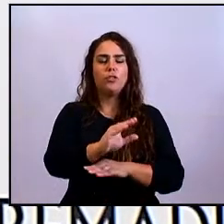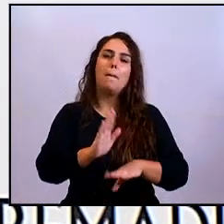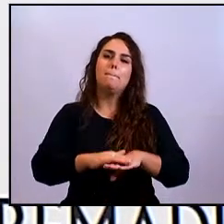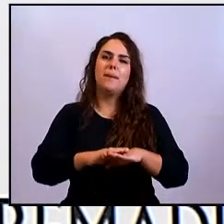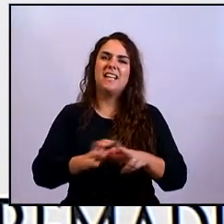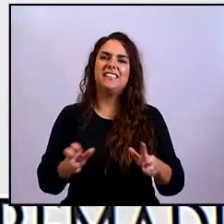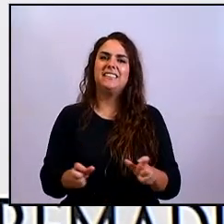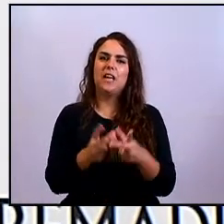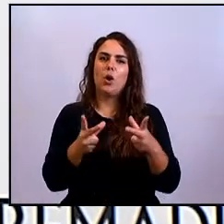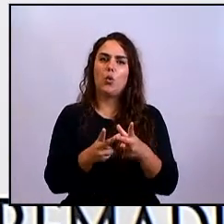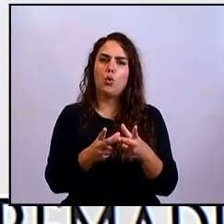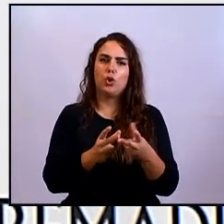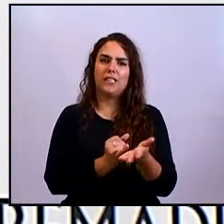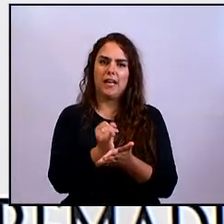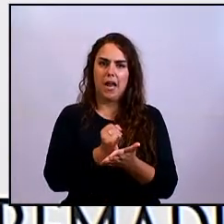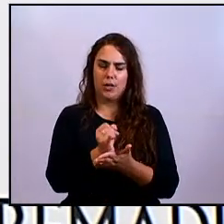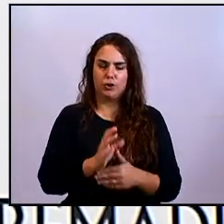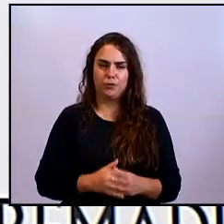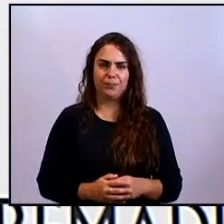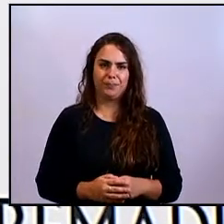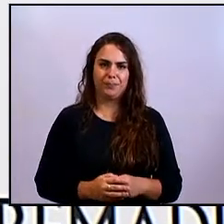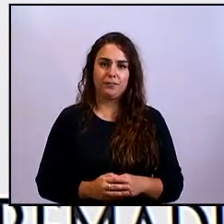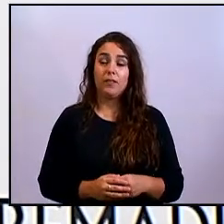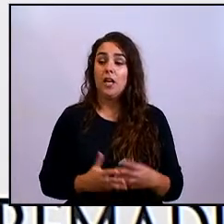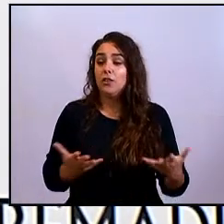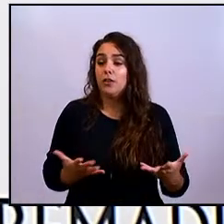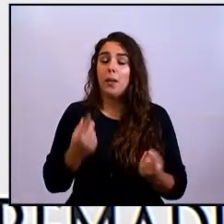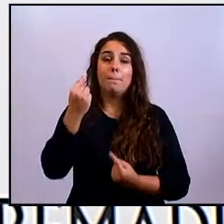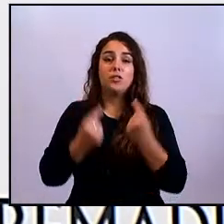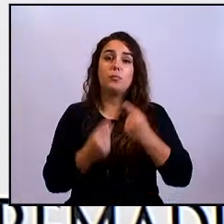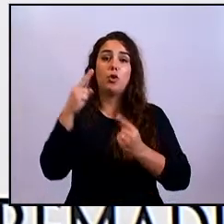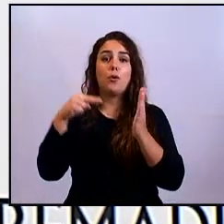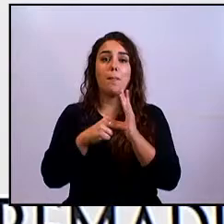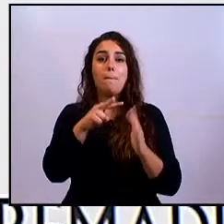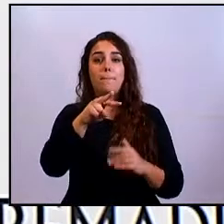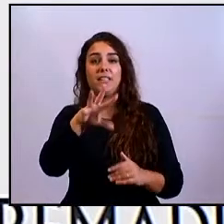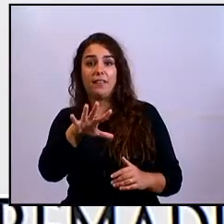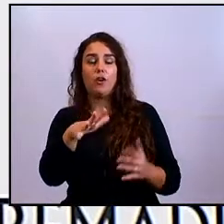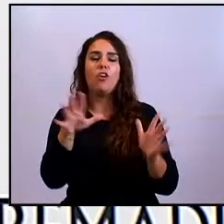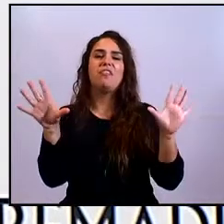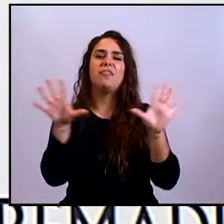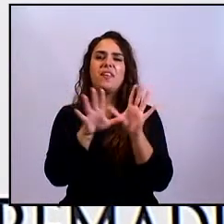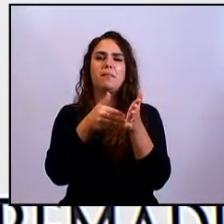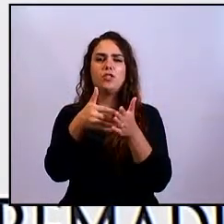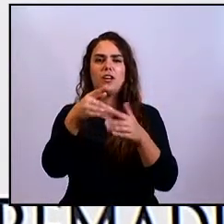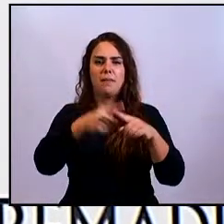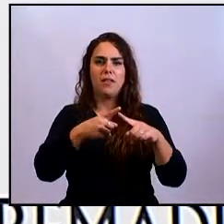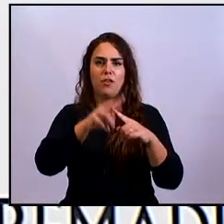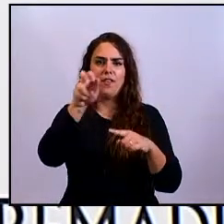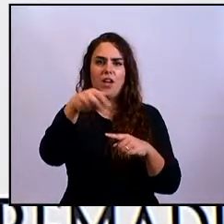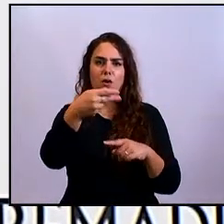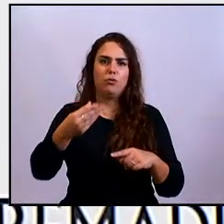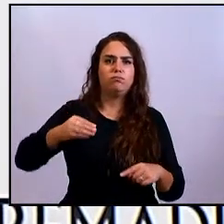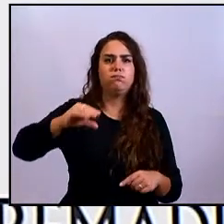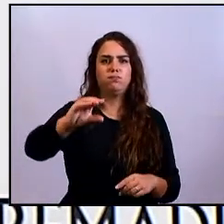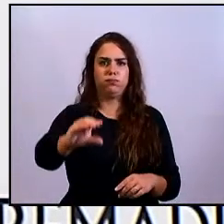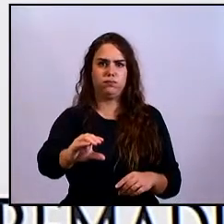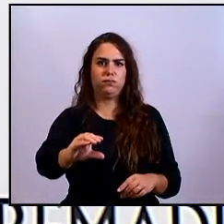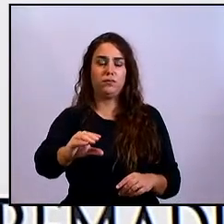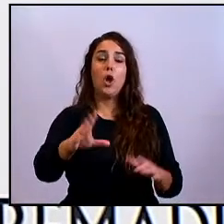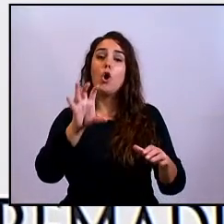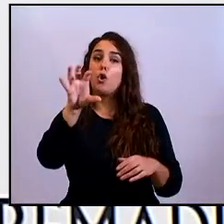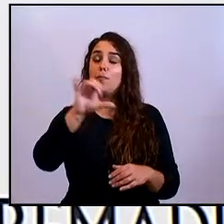seguros agrarios. Consignamos, por tanto, en el presupuesto del 2025 10,5 millones de euros, siendo así una de las